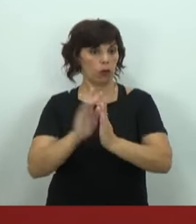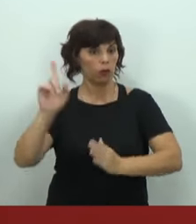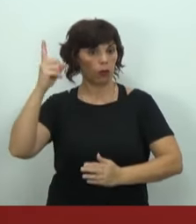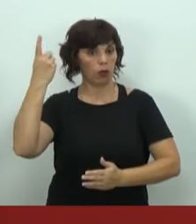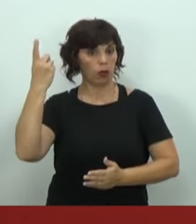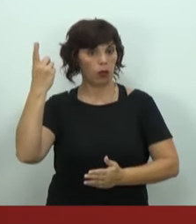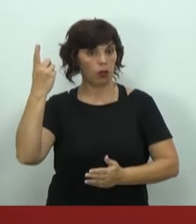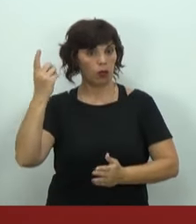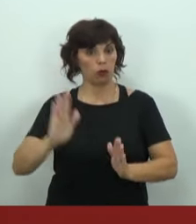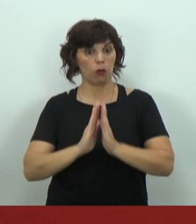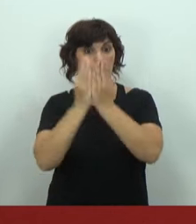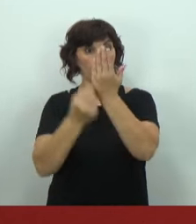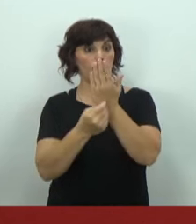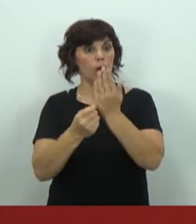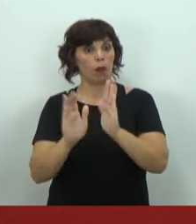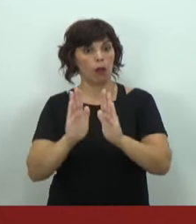contiene 66 libros,